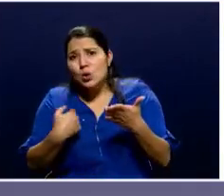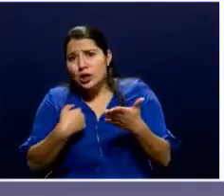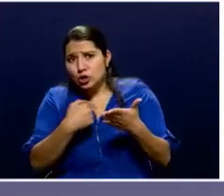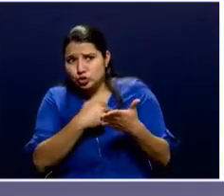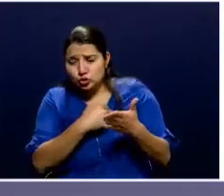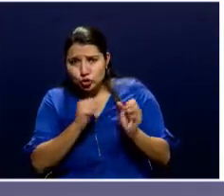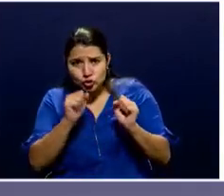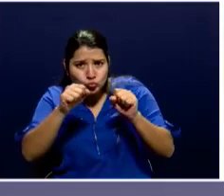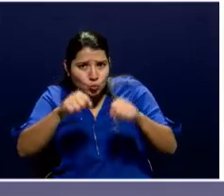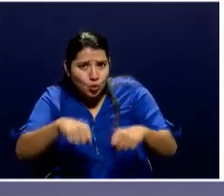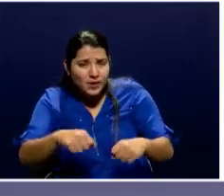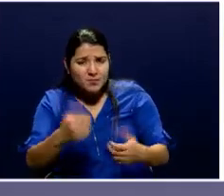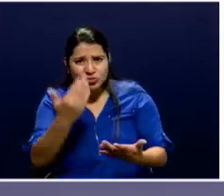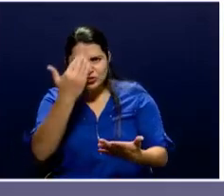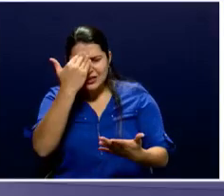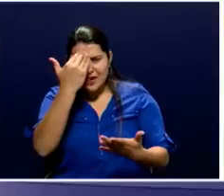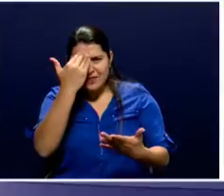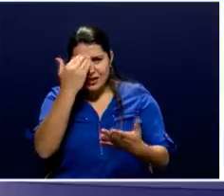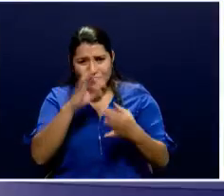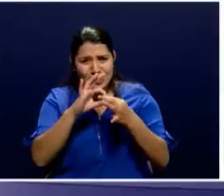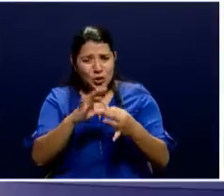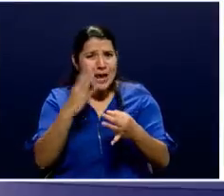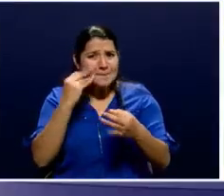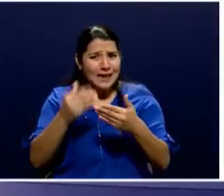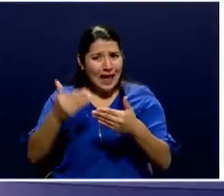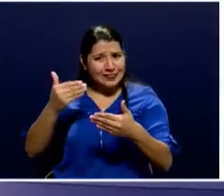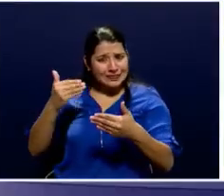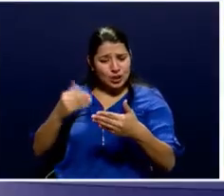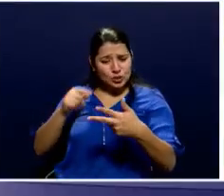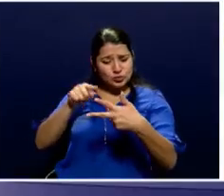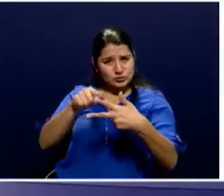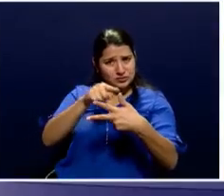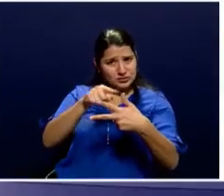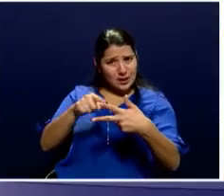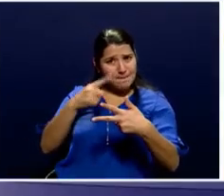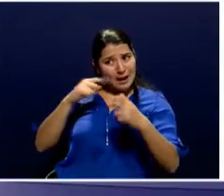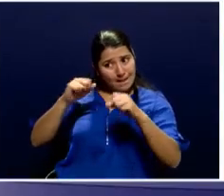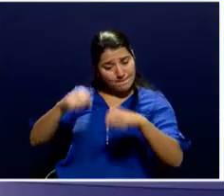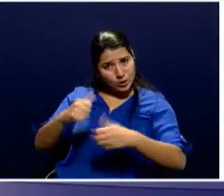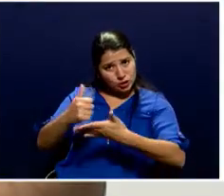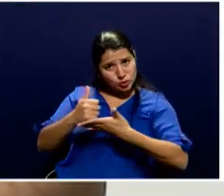esa experiencia de estos años para ayudarnos en este momento?